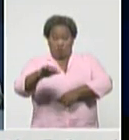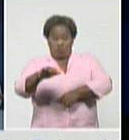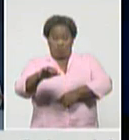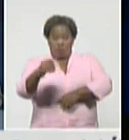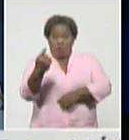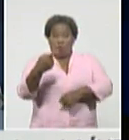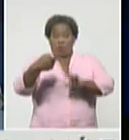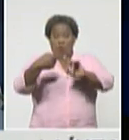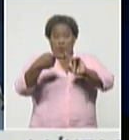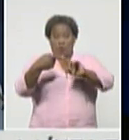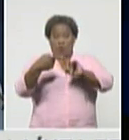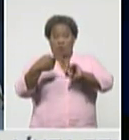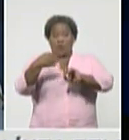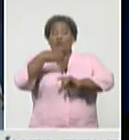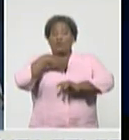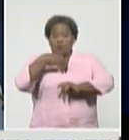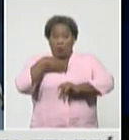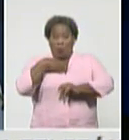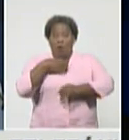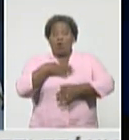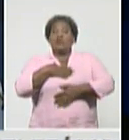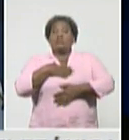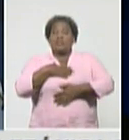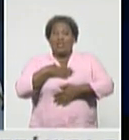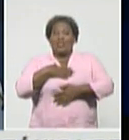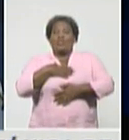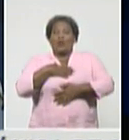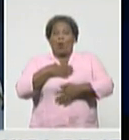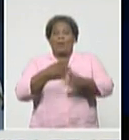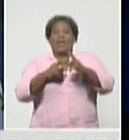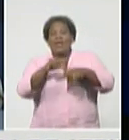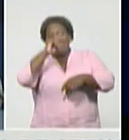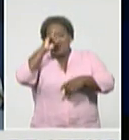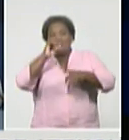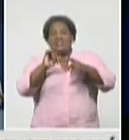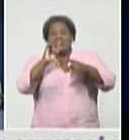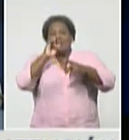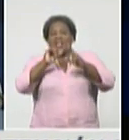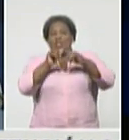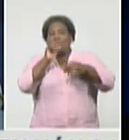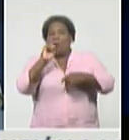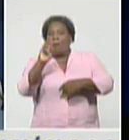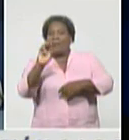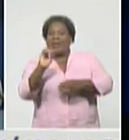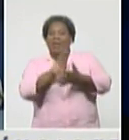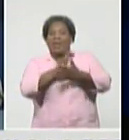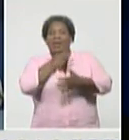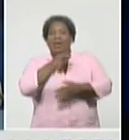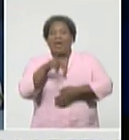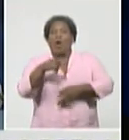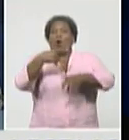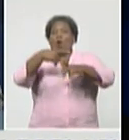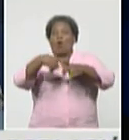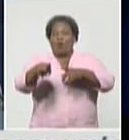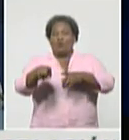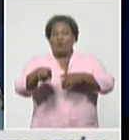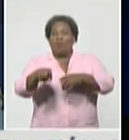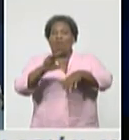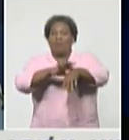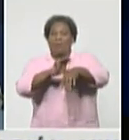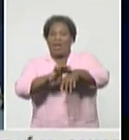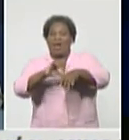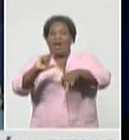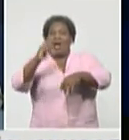un síndrome inflamatorio sistémico y el otro presentó una enfermedad de Kawasaki, que ya la explicamos